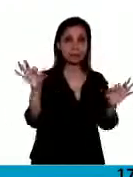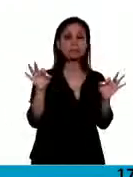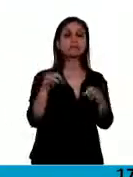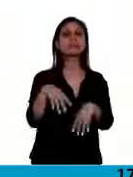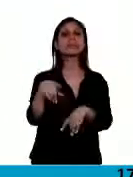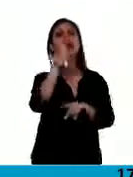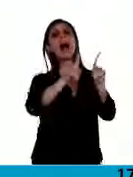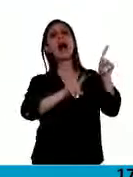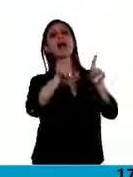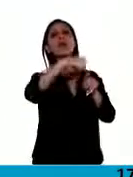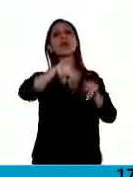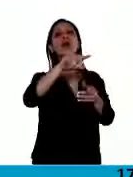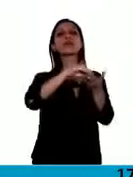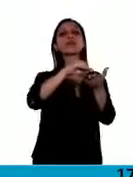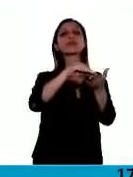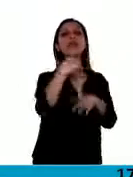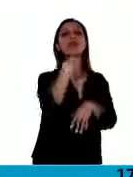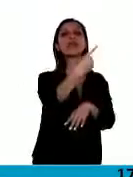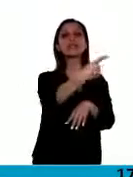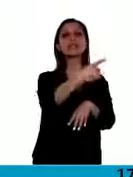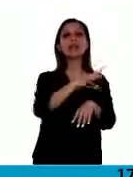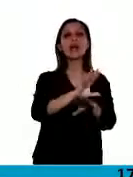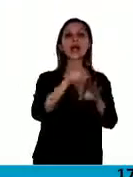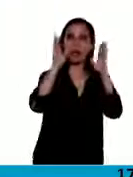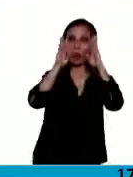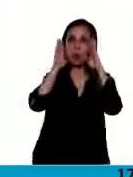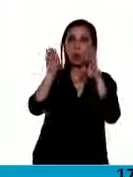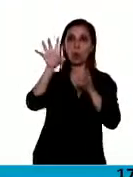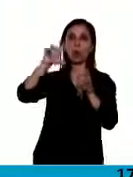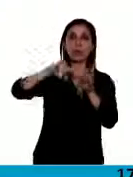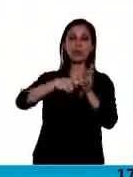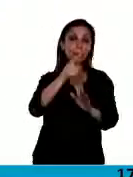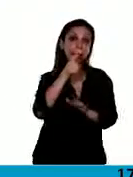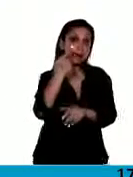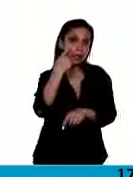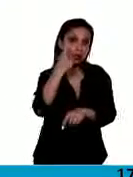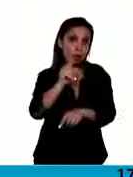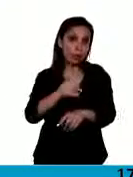que tienen los ojos solo en la provincia quizá no se dieron cuenta,